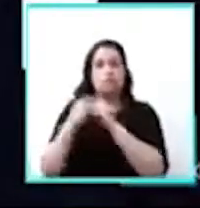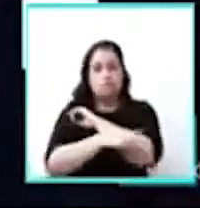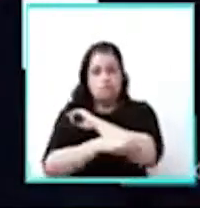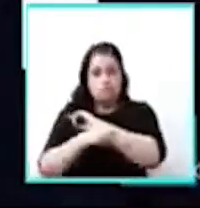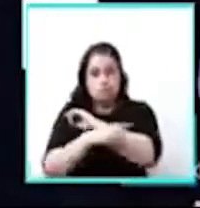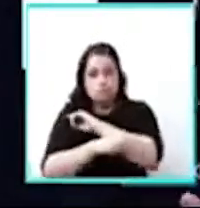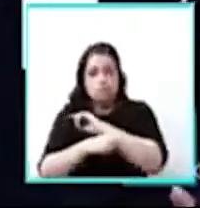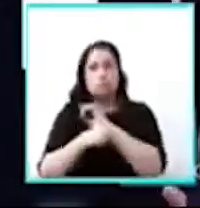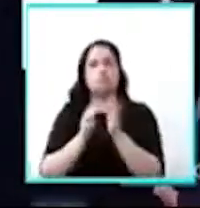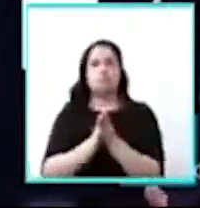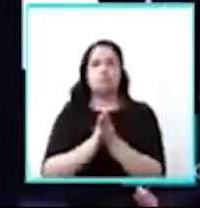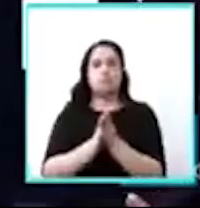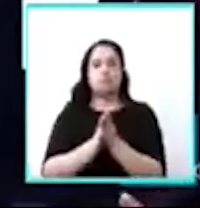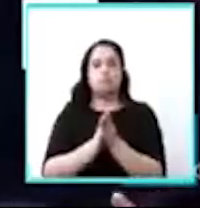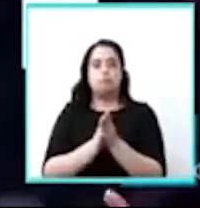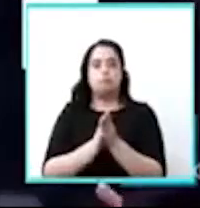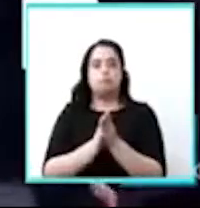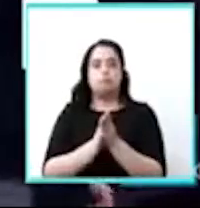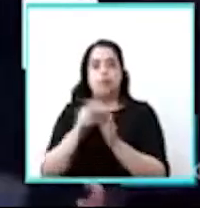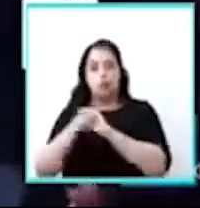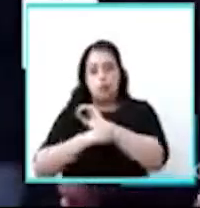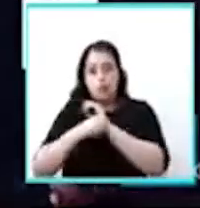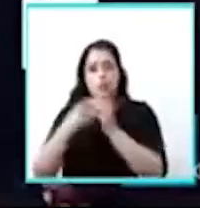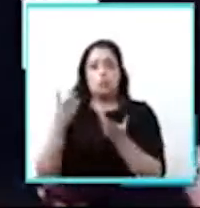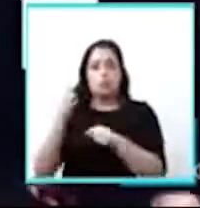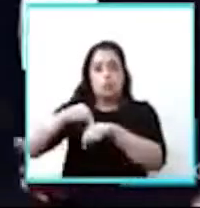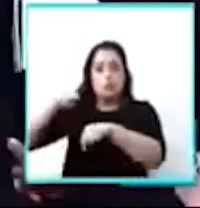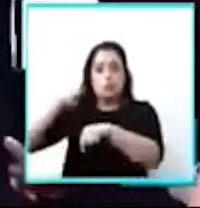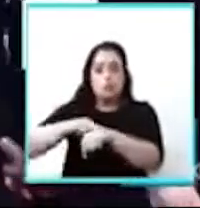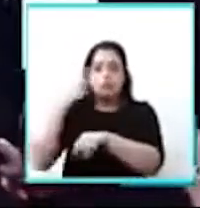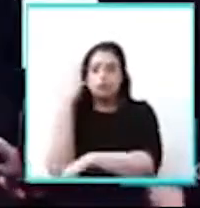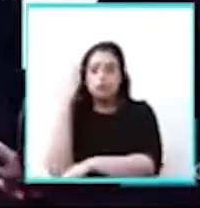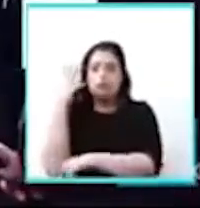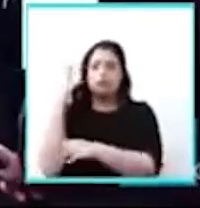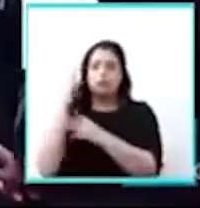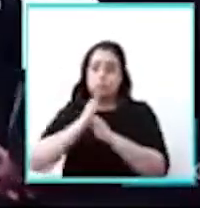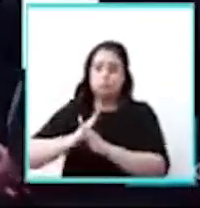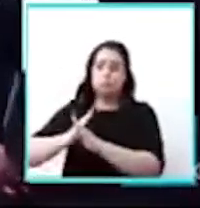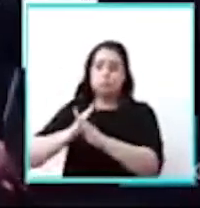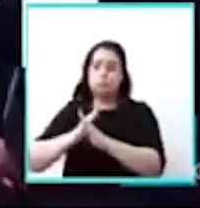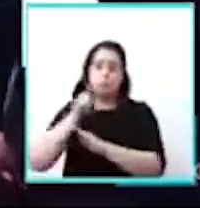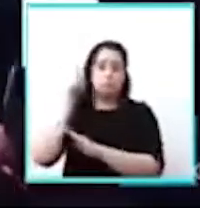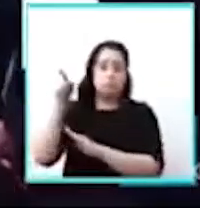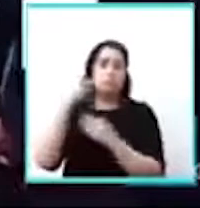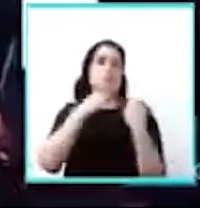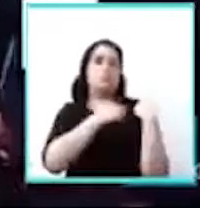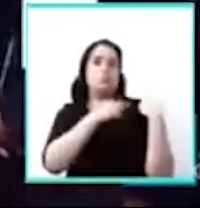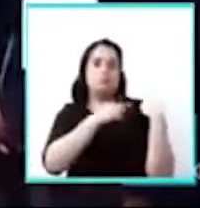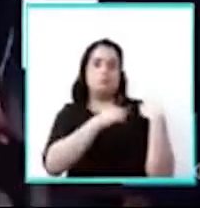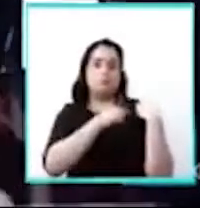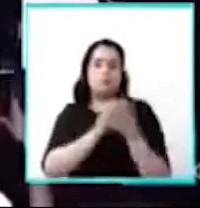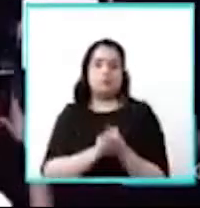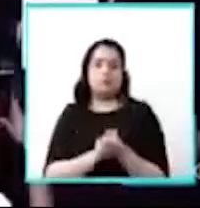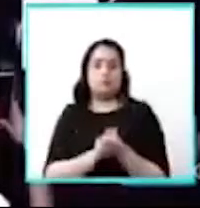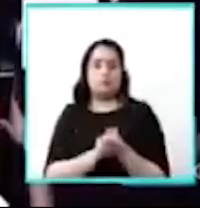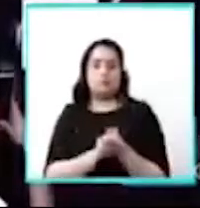y explotación. Con la fuerza ancestral de Berta, Lempira, Mota,